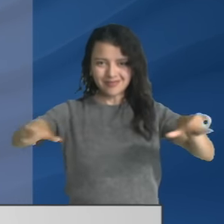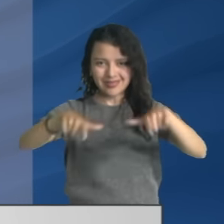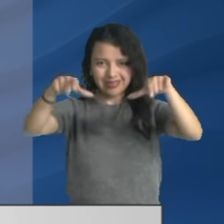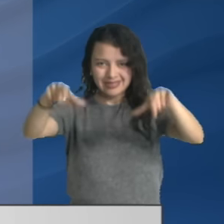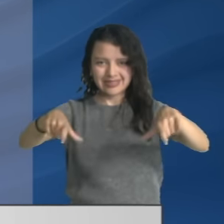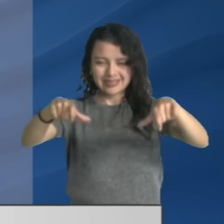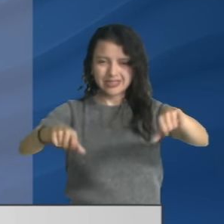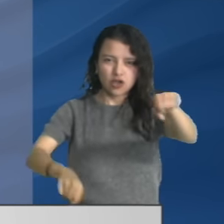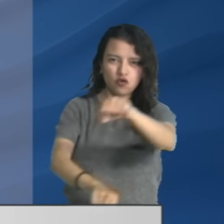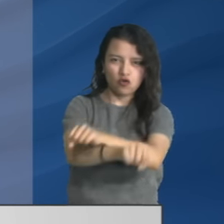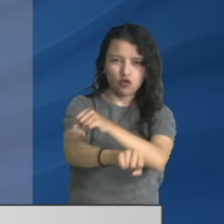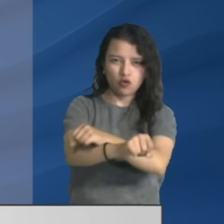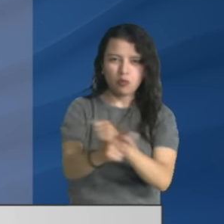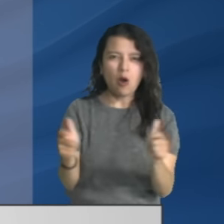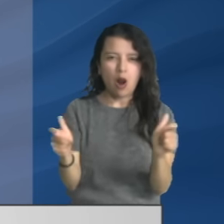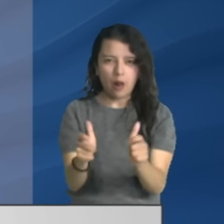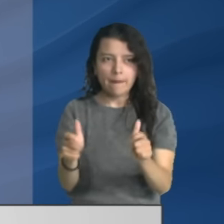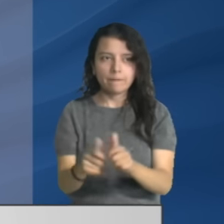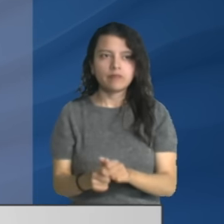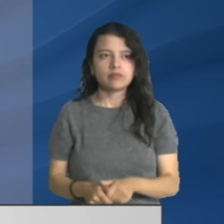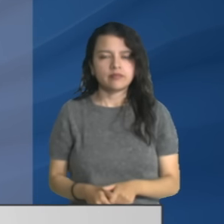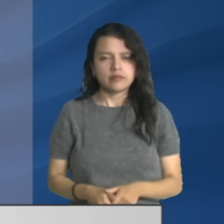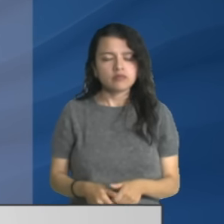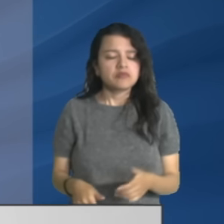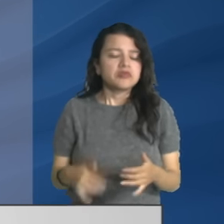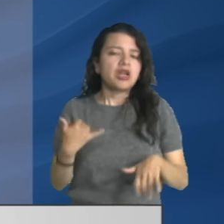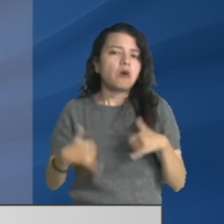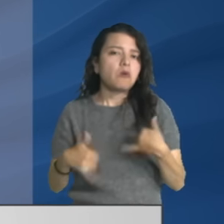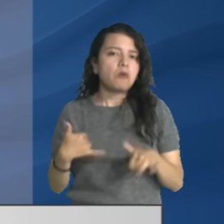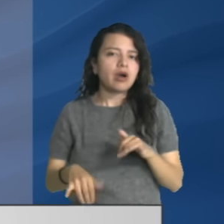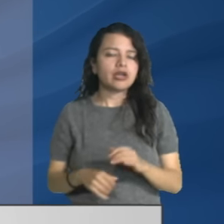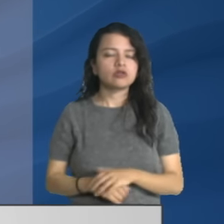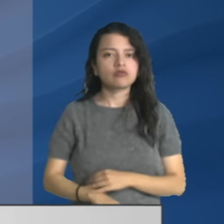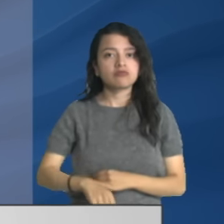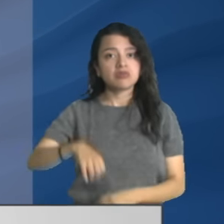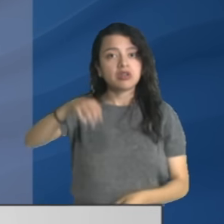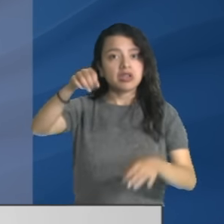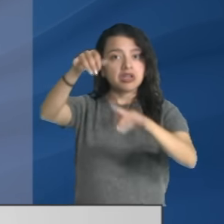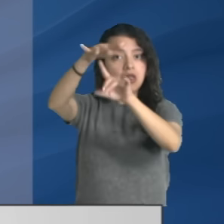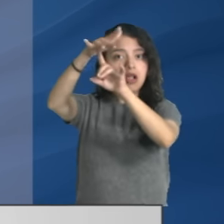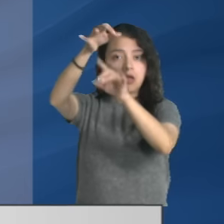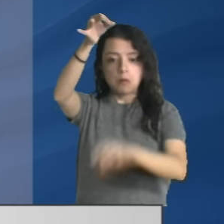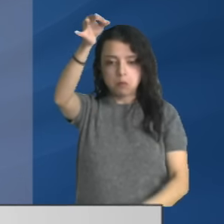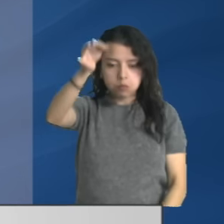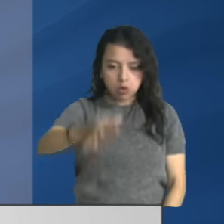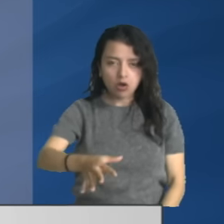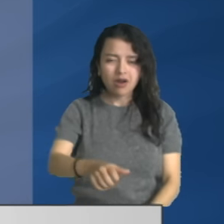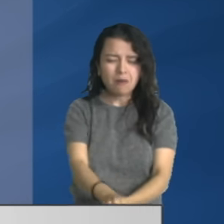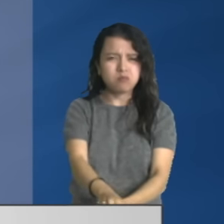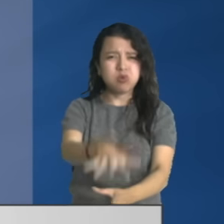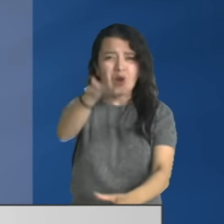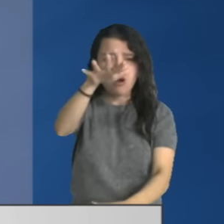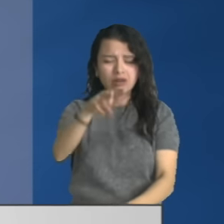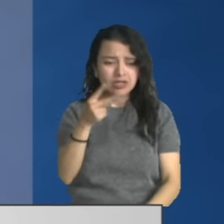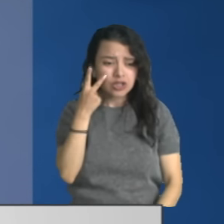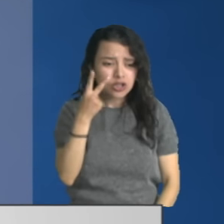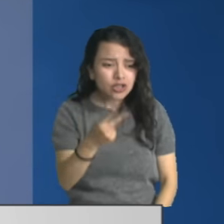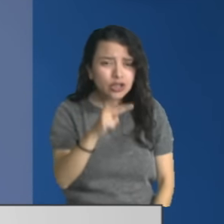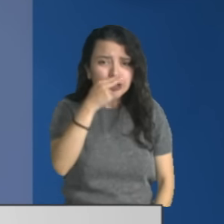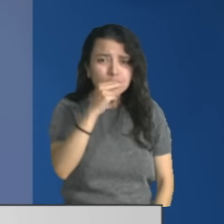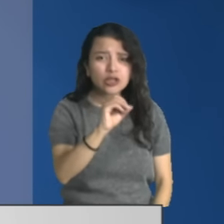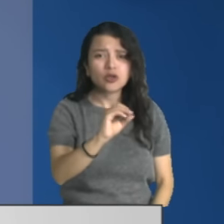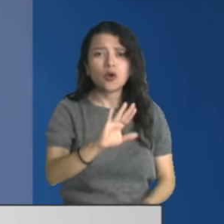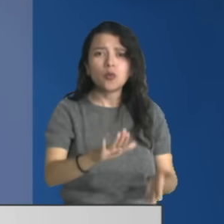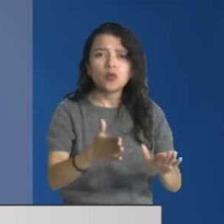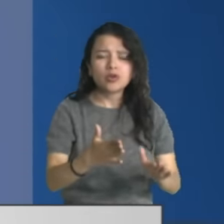una sintética, y nos deja como resultado un niño muerto, que de verdad lamentamos y nos duele profundamente, y una cantidad